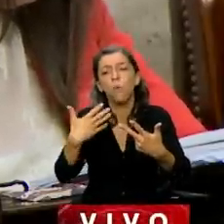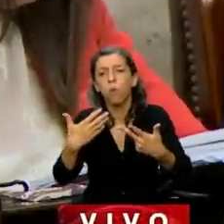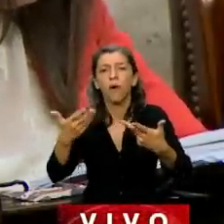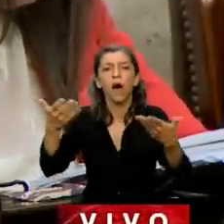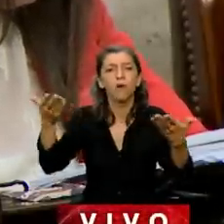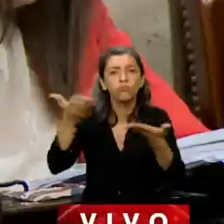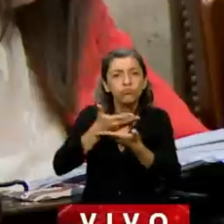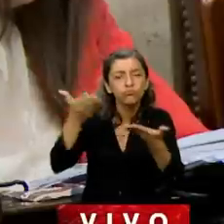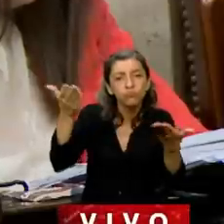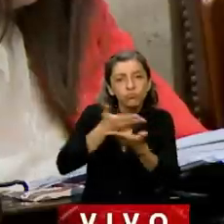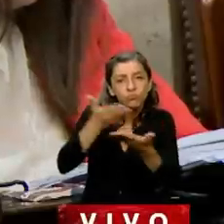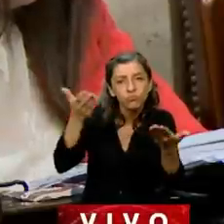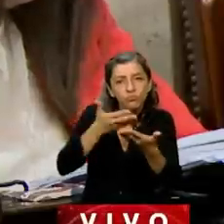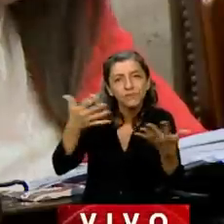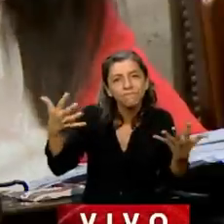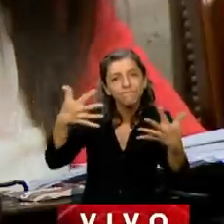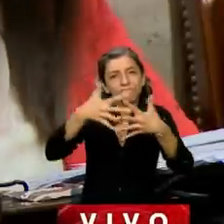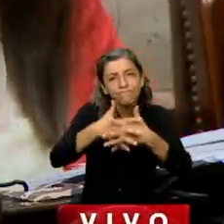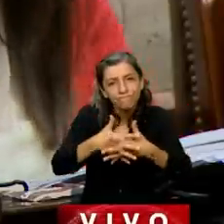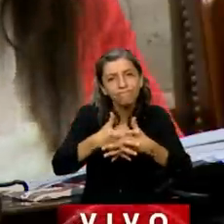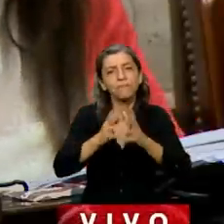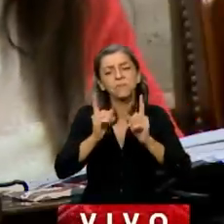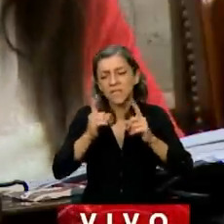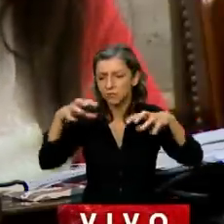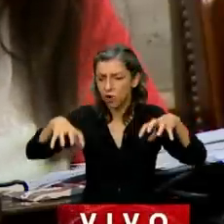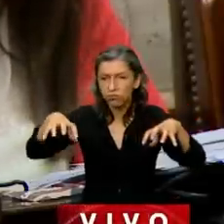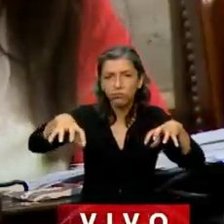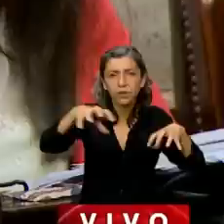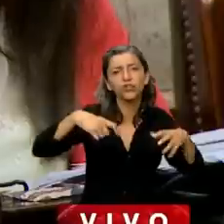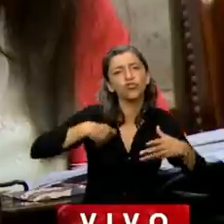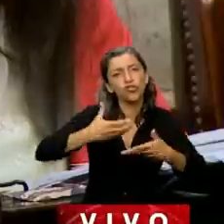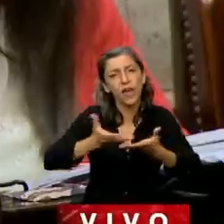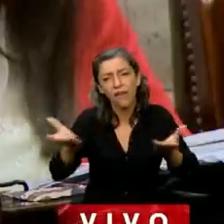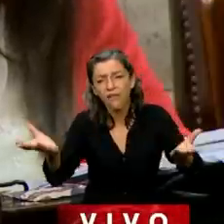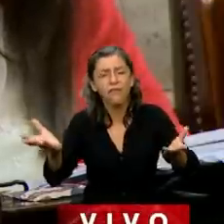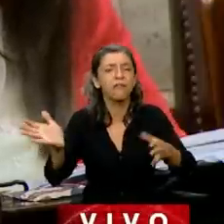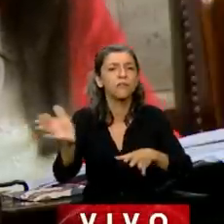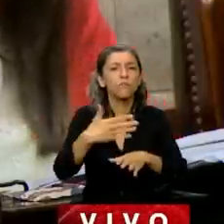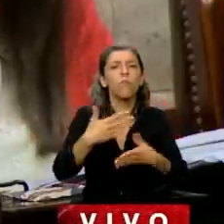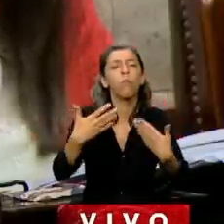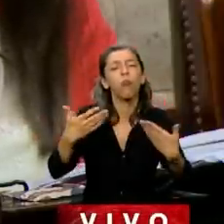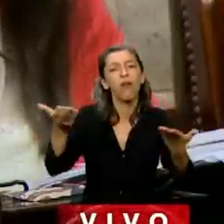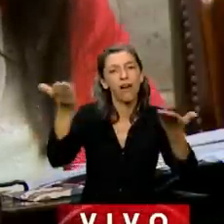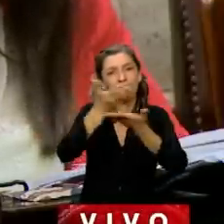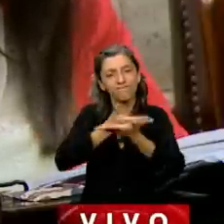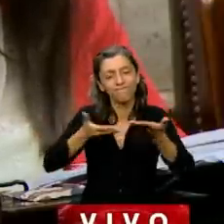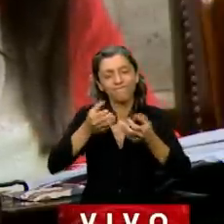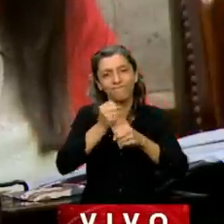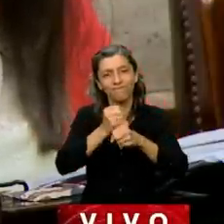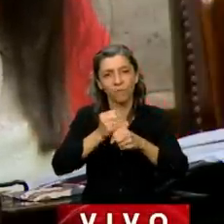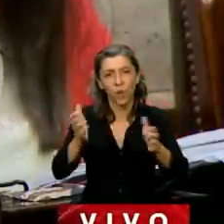interactúen los pueblos y las instituciones civiles de ambos bloques, y todo esto